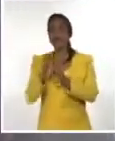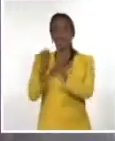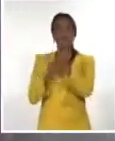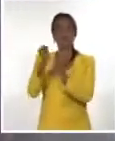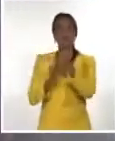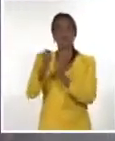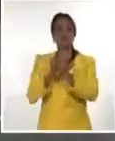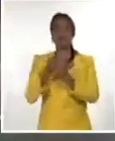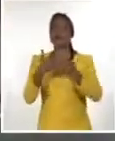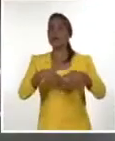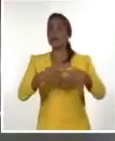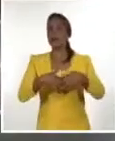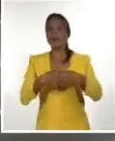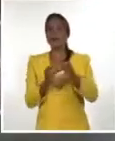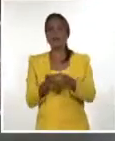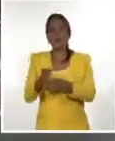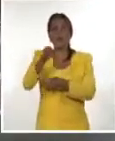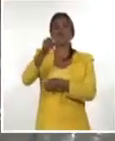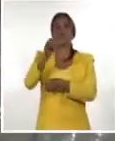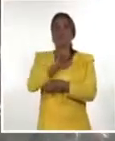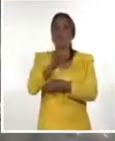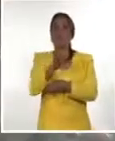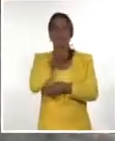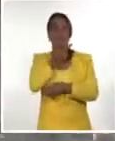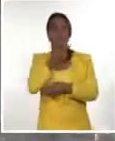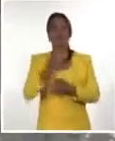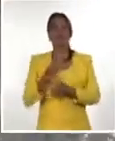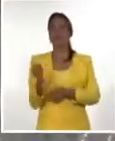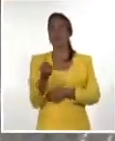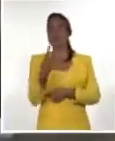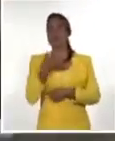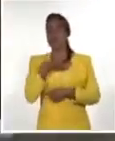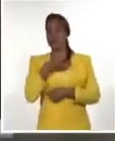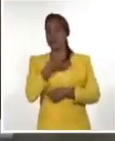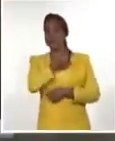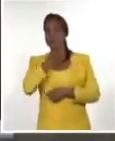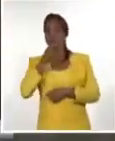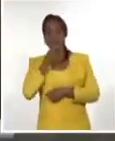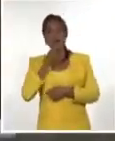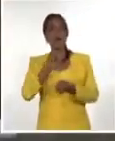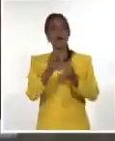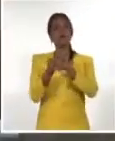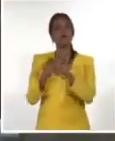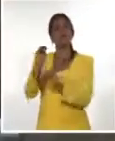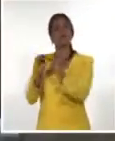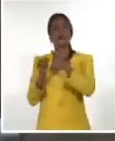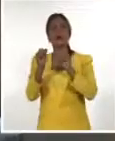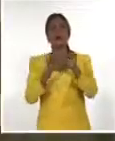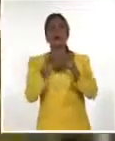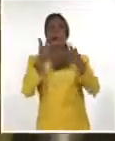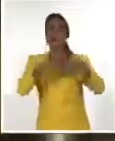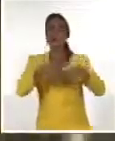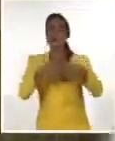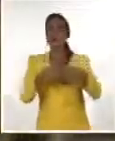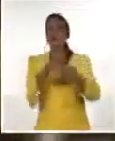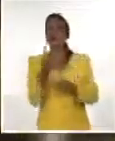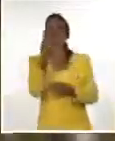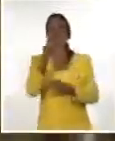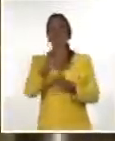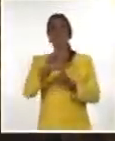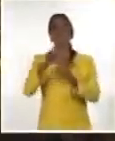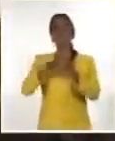máquina conformadora de pomo. Actualmente la refinadora, única de su tipo en el país, reajusta su producción con la línea de 1 litro, una de